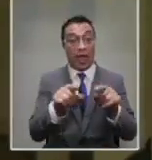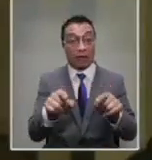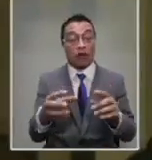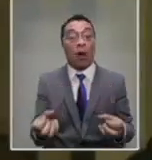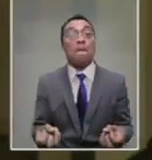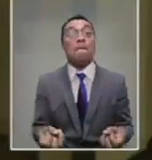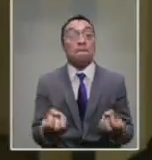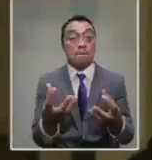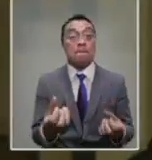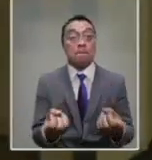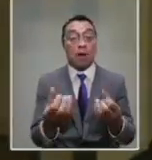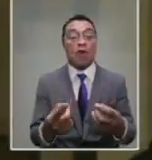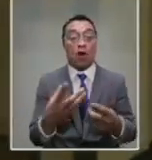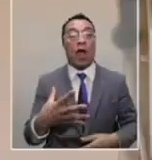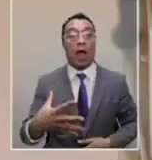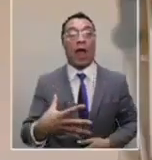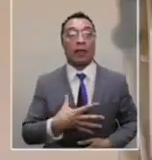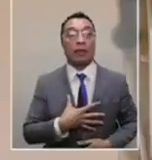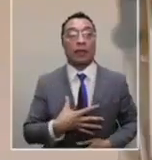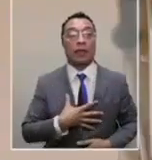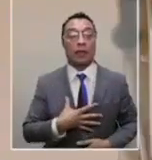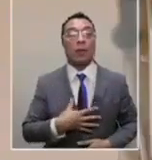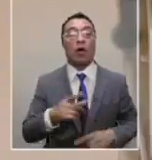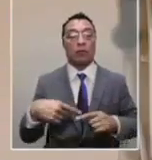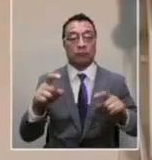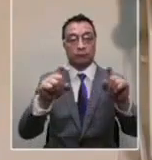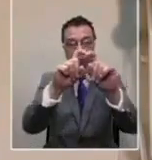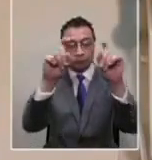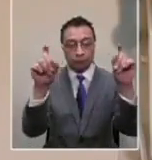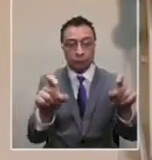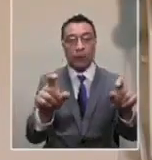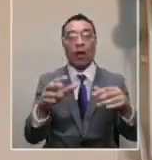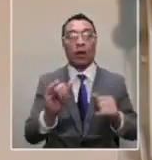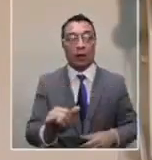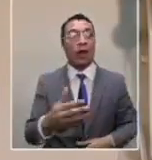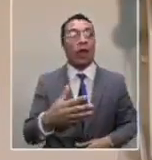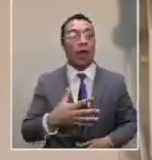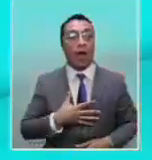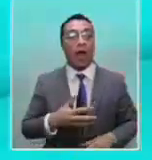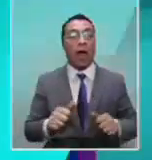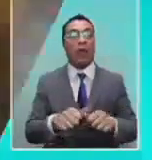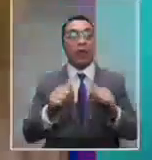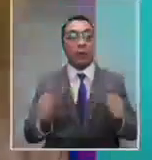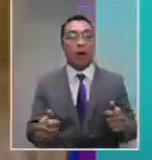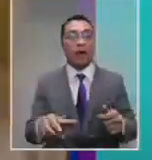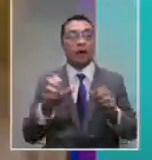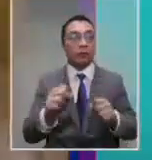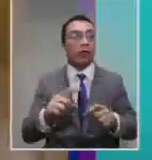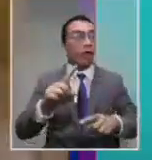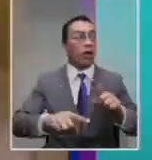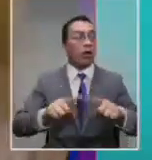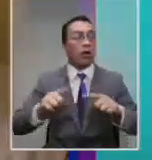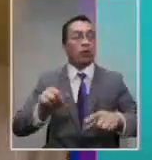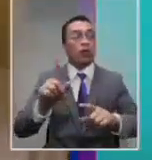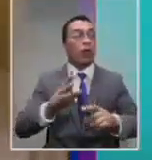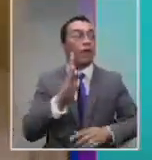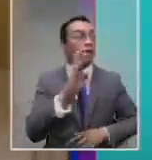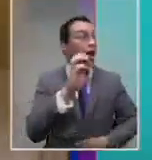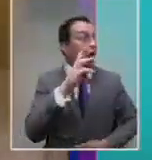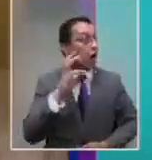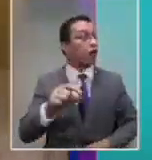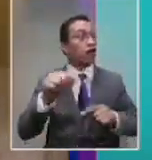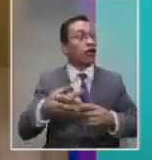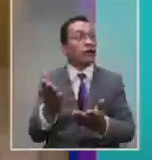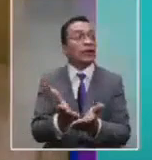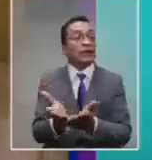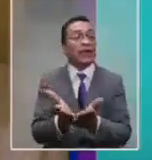eso genera un temor en la sociedad, una incertidumbre, y genera ciertamente en algunos territorios, en algunos barrios,